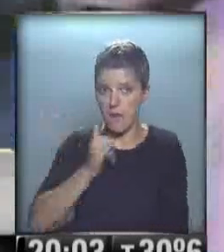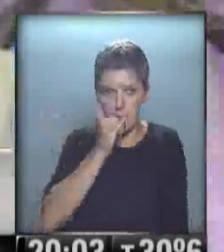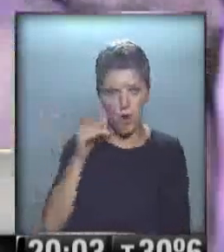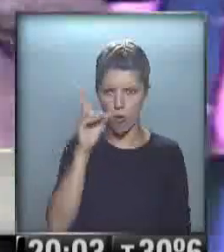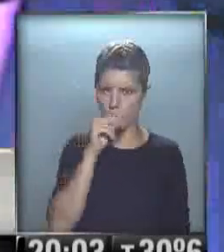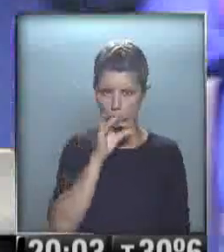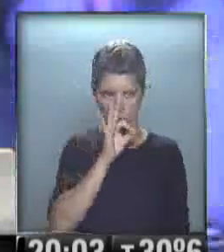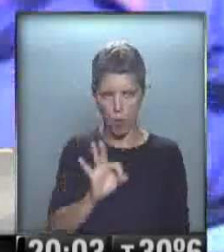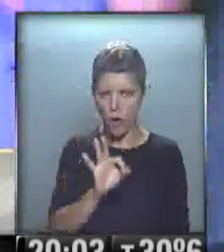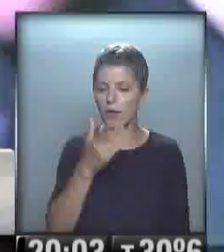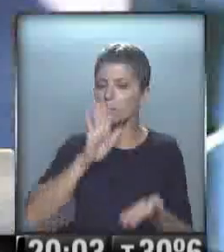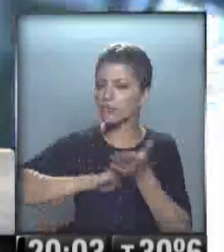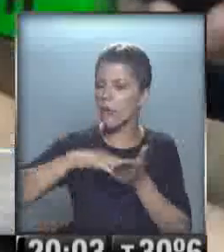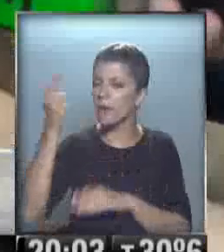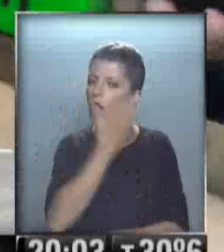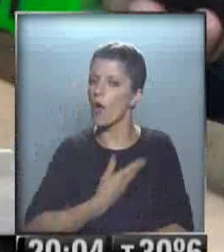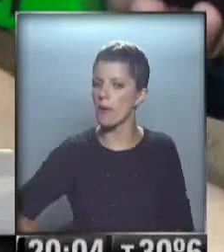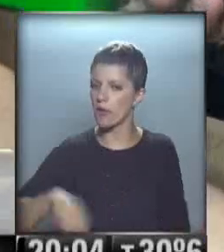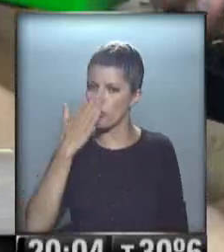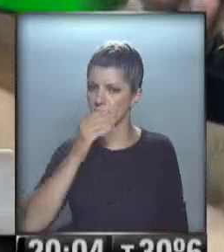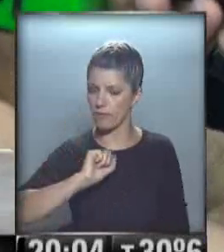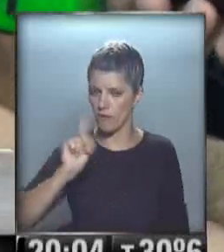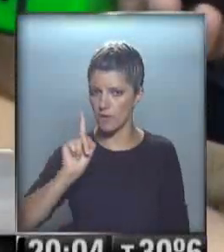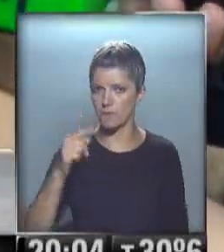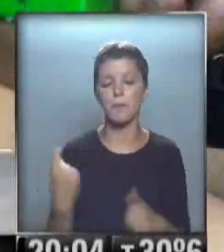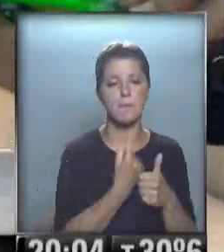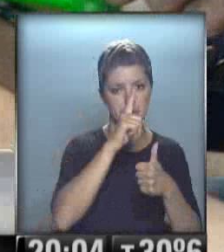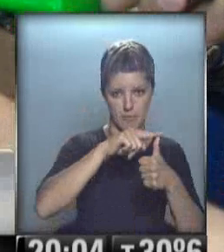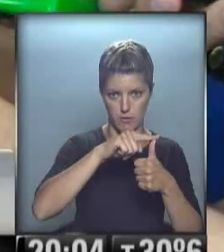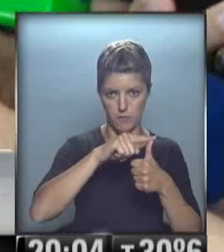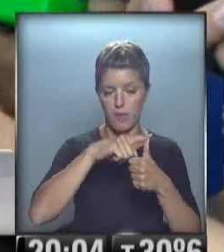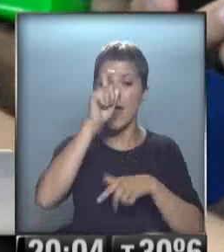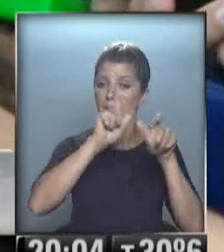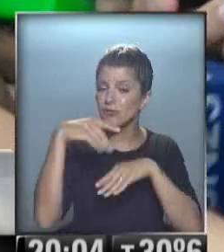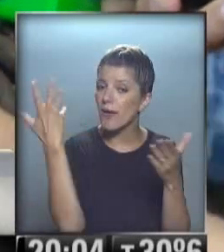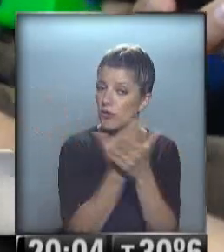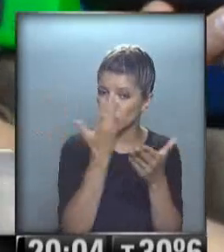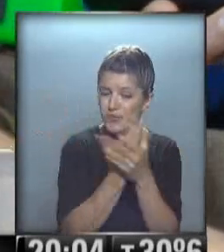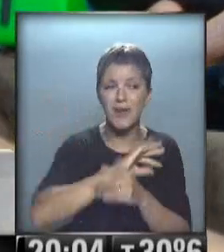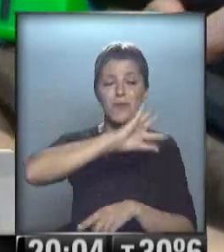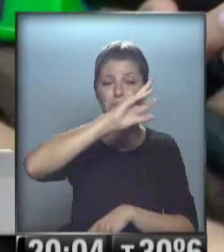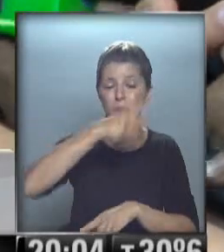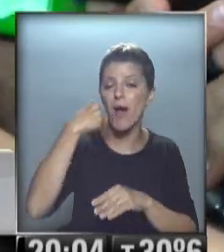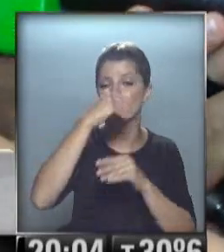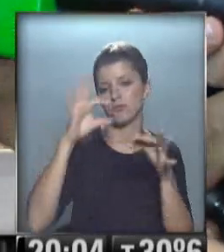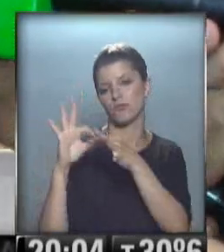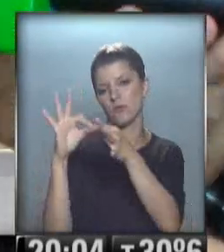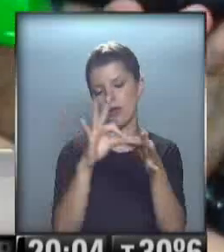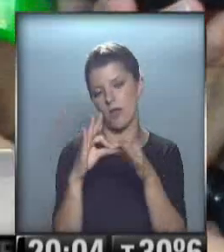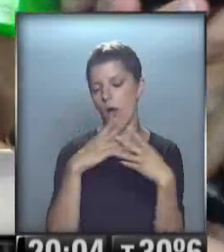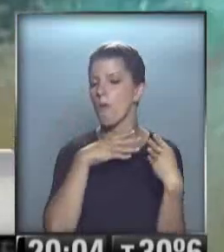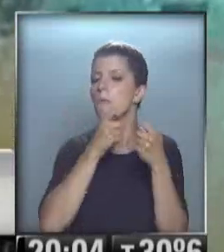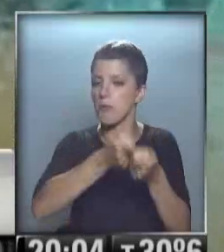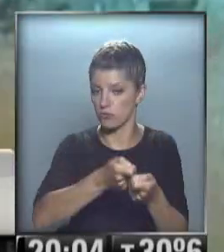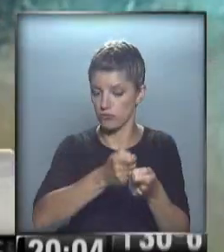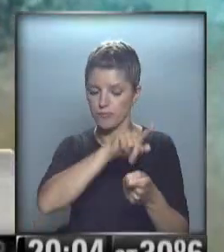comunicación del mandatario cordobés. Primero, la solidaridad con las víctimas de saqueos y a los damnificados. En segundo